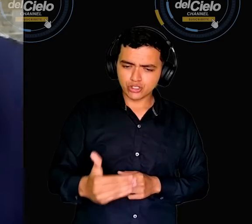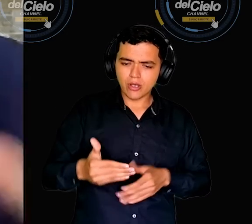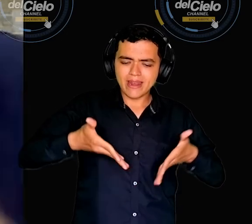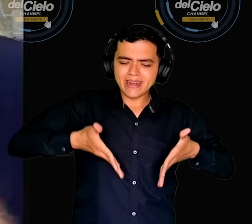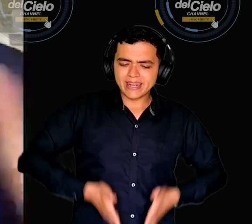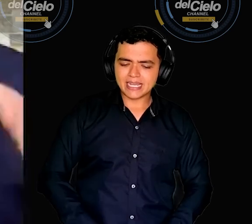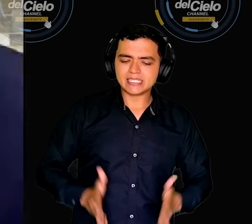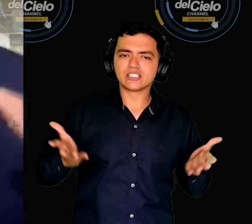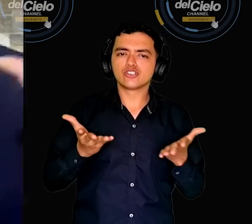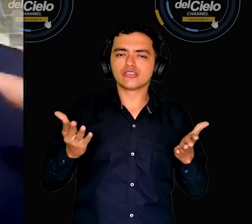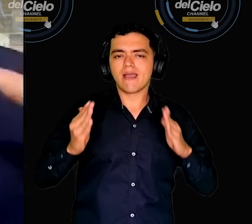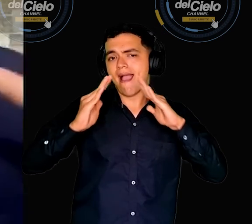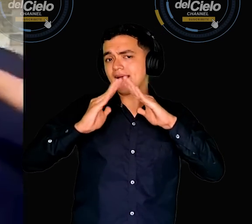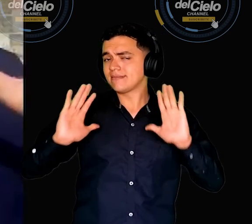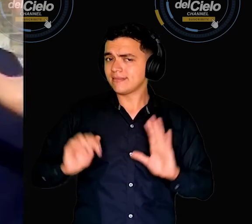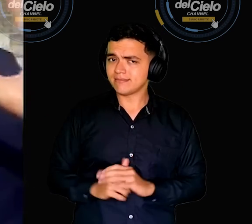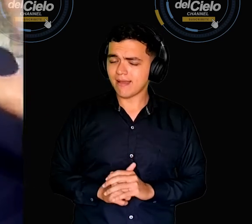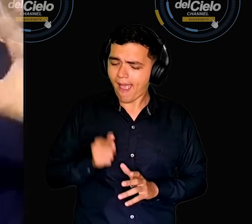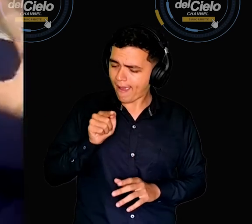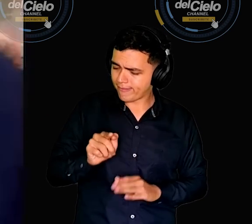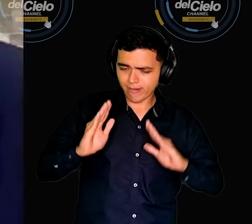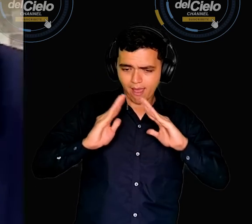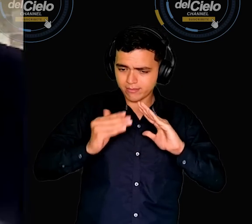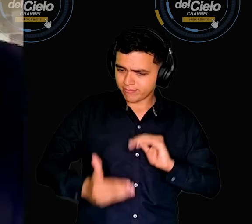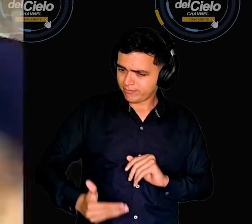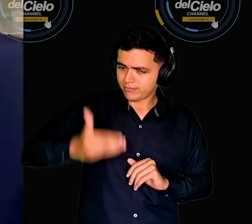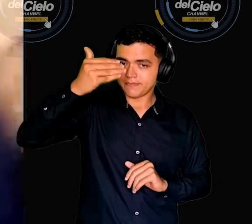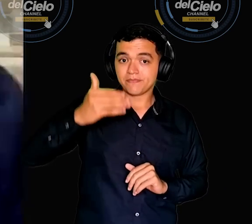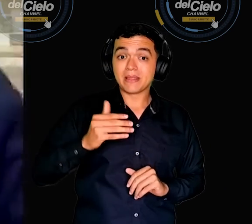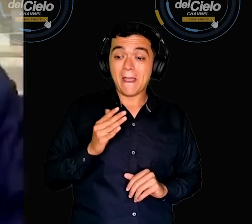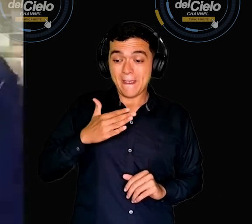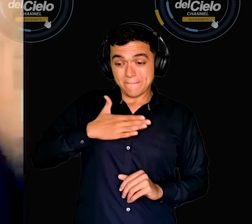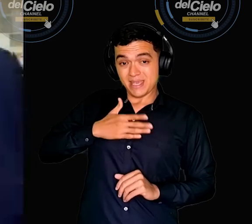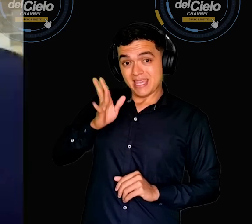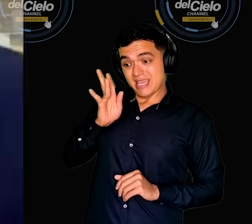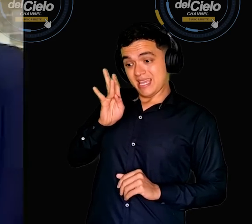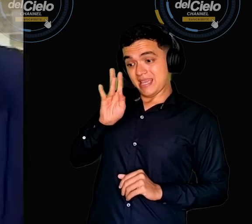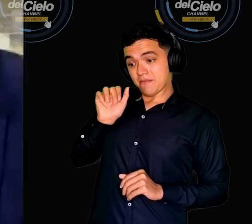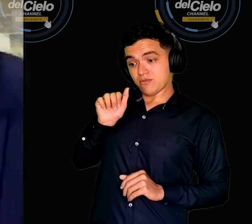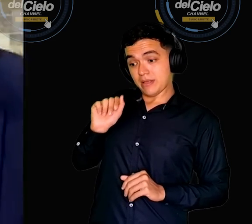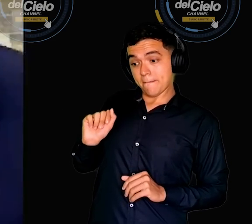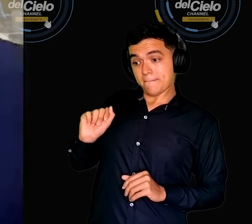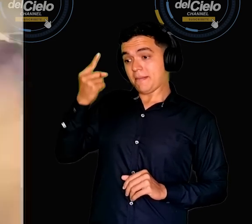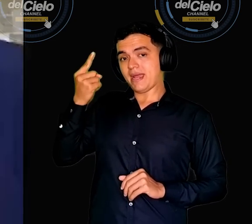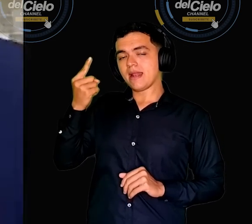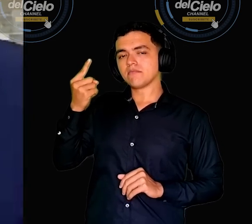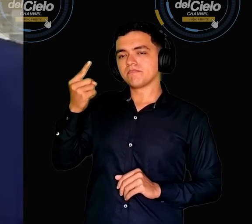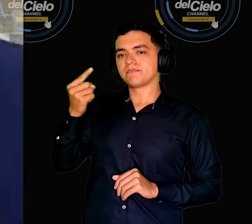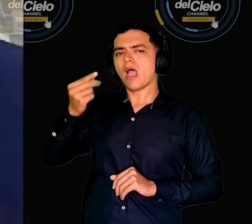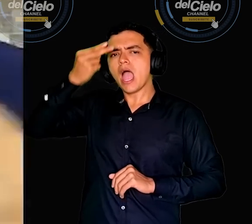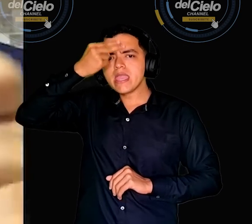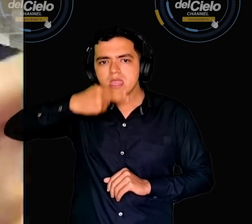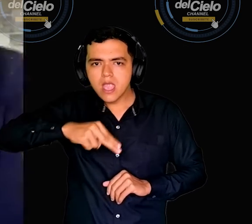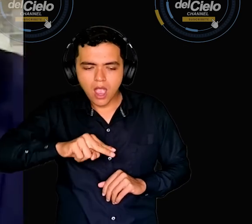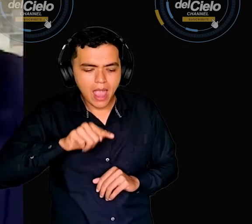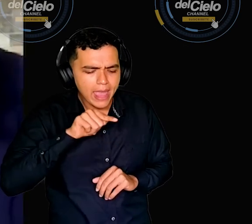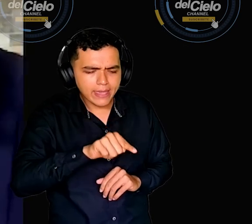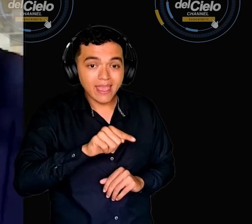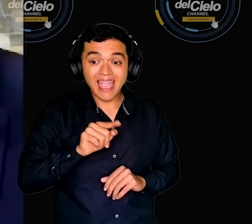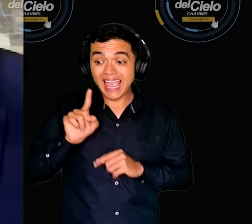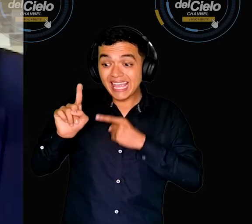me preocupa, porque no se va a romper. Pero si tengo algo de cristal y se me cae, yo tiro las manos y